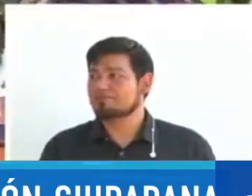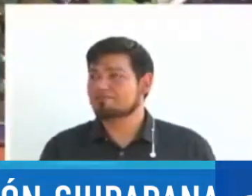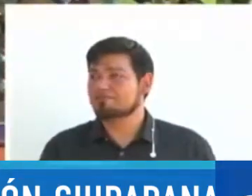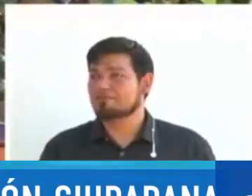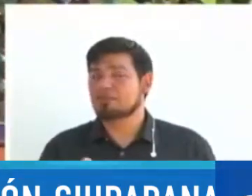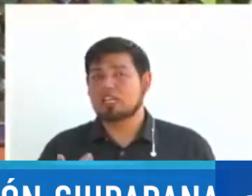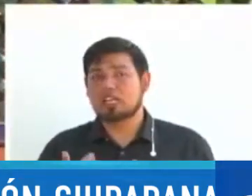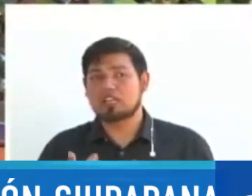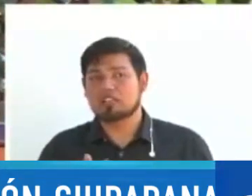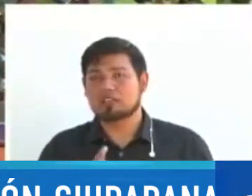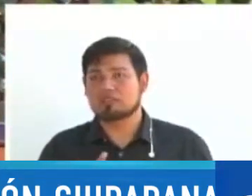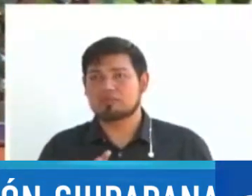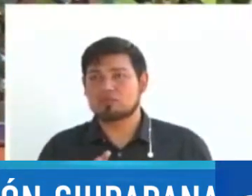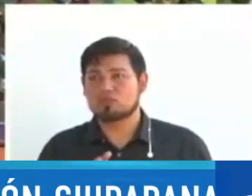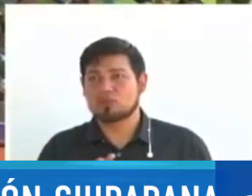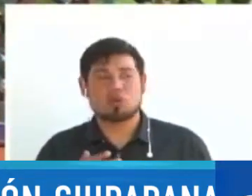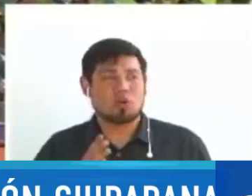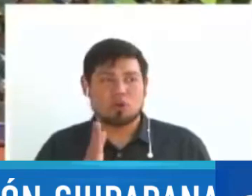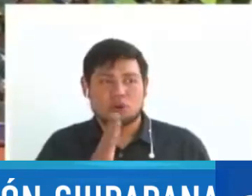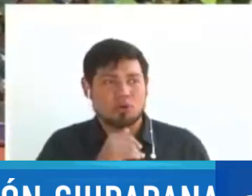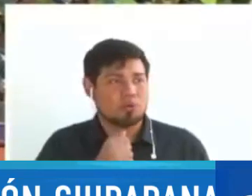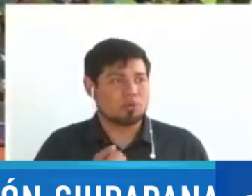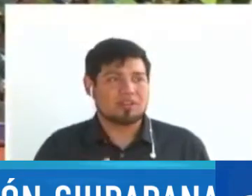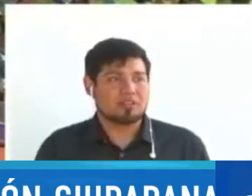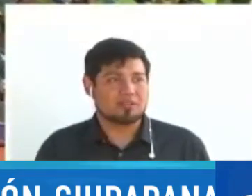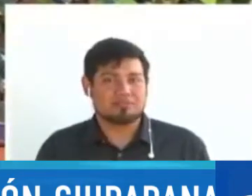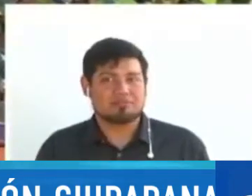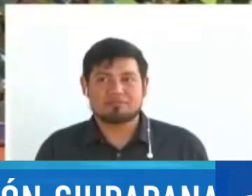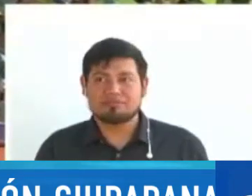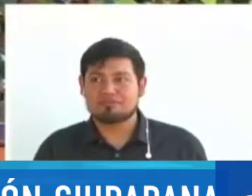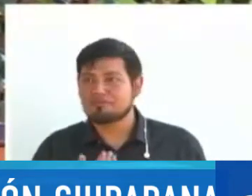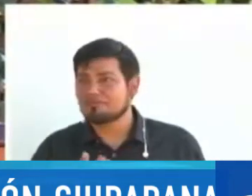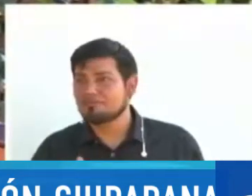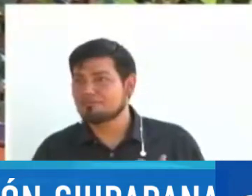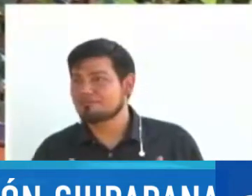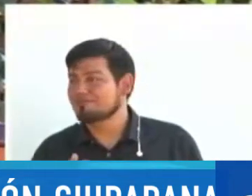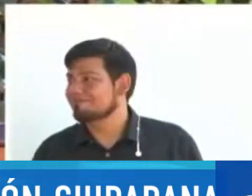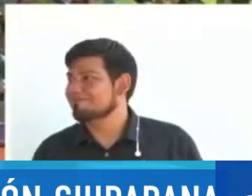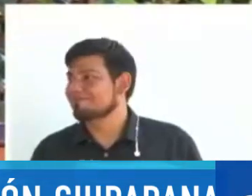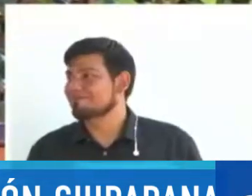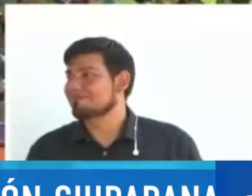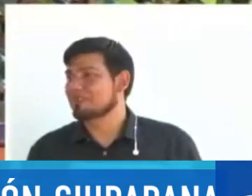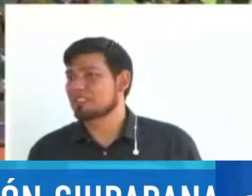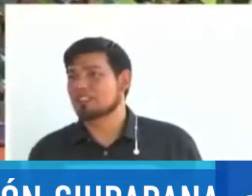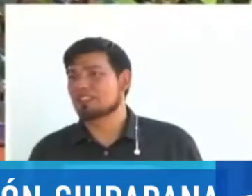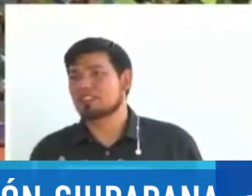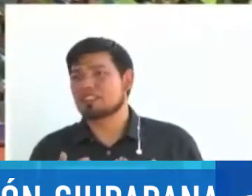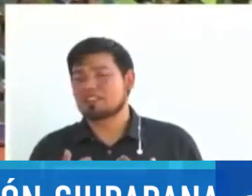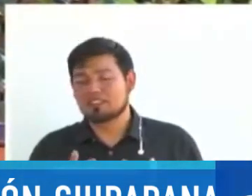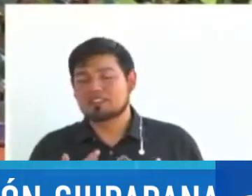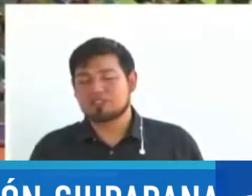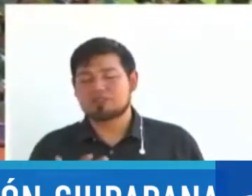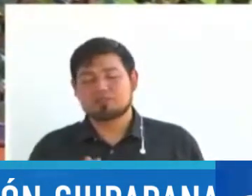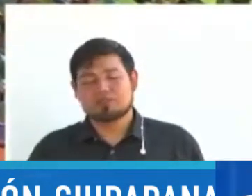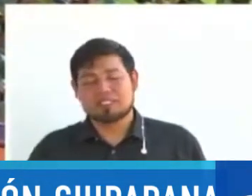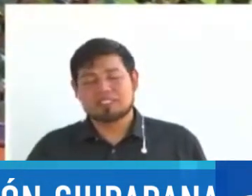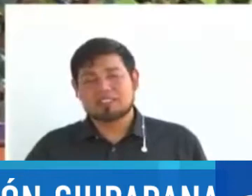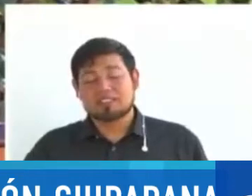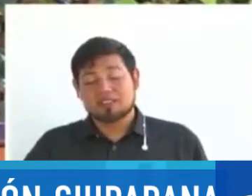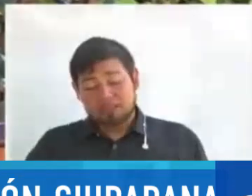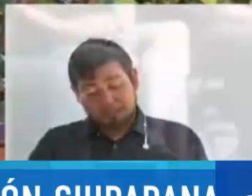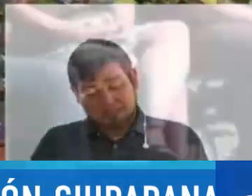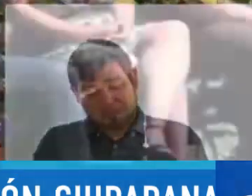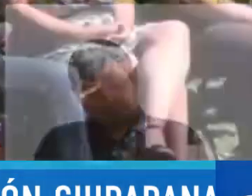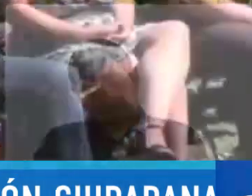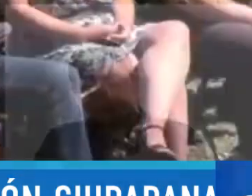pasos en este deporte que es tan lindo, que es el fútbol, y por eso me emociono más aún por este reconocimiento.